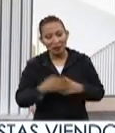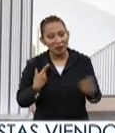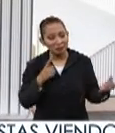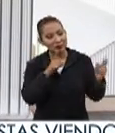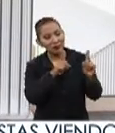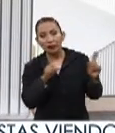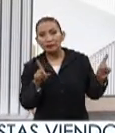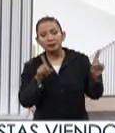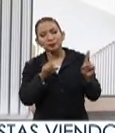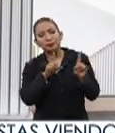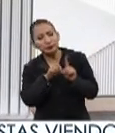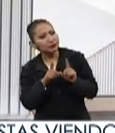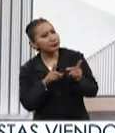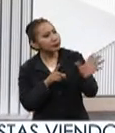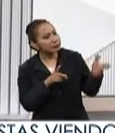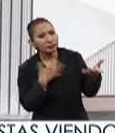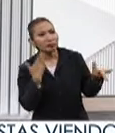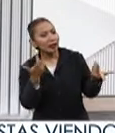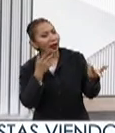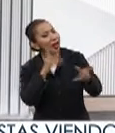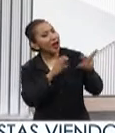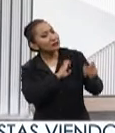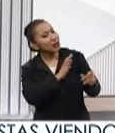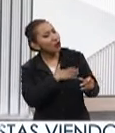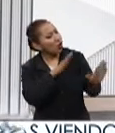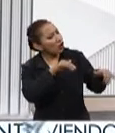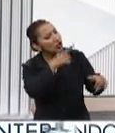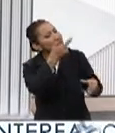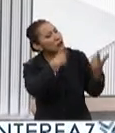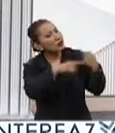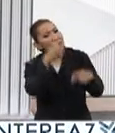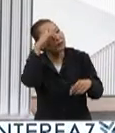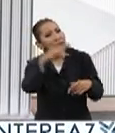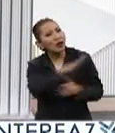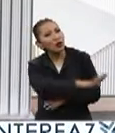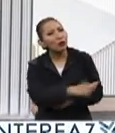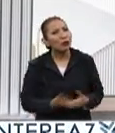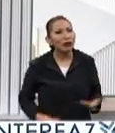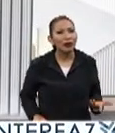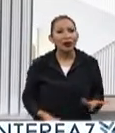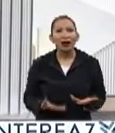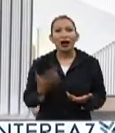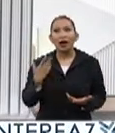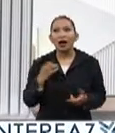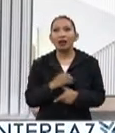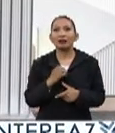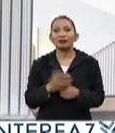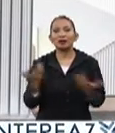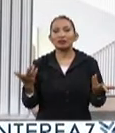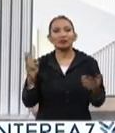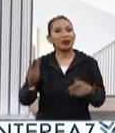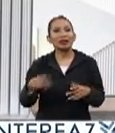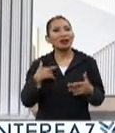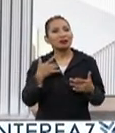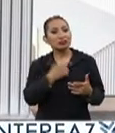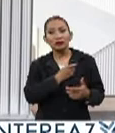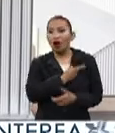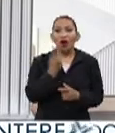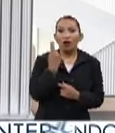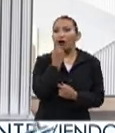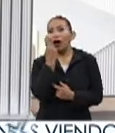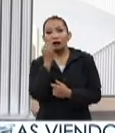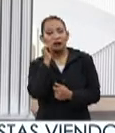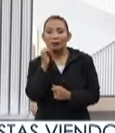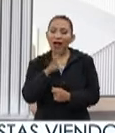que se me acercó y de la nada me empezó a hablar en español y me dijo, ¿de qué parte de México eres? Entonces, en realidad no te sientes solo,